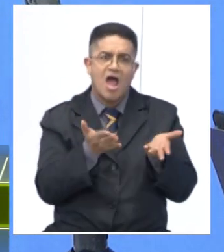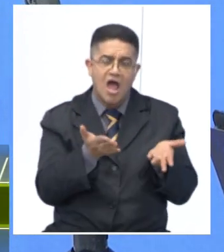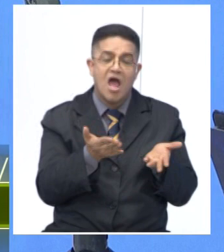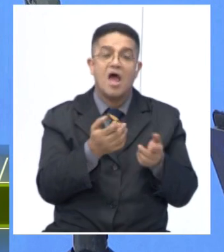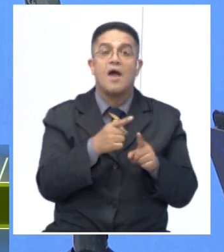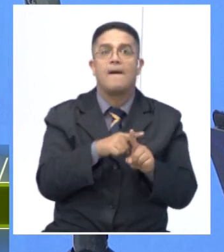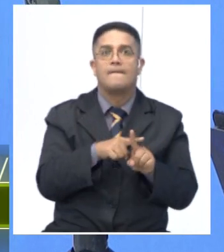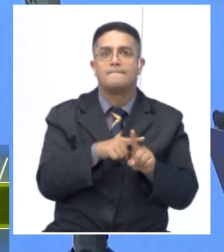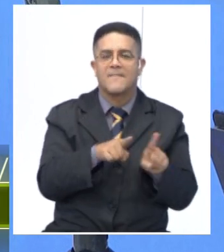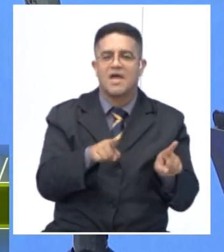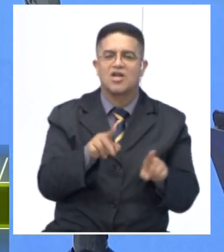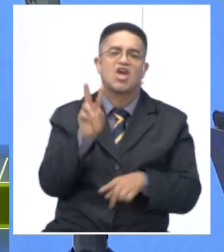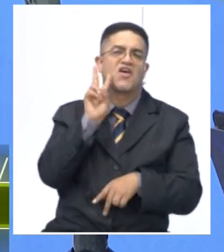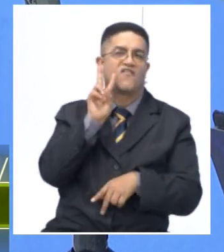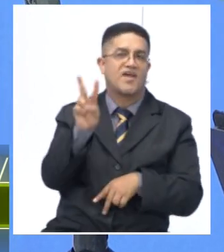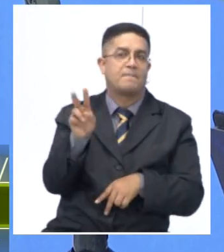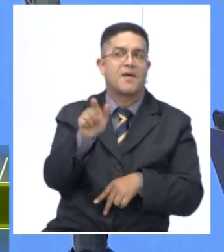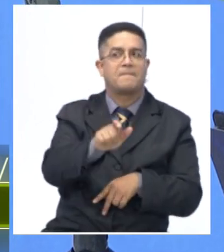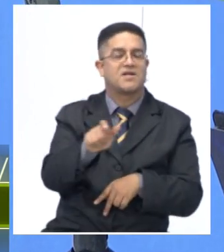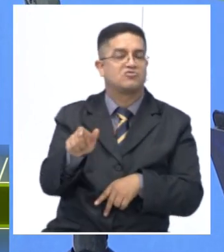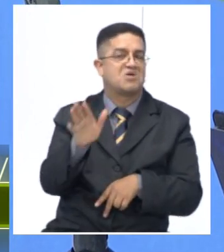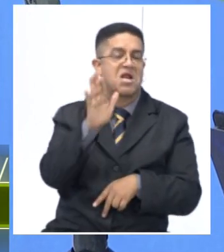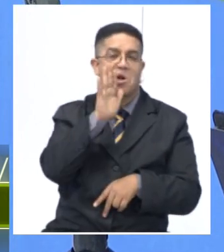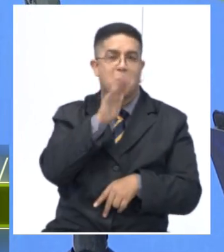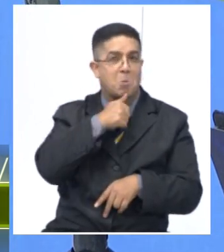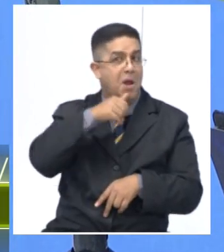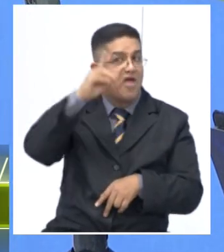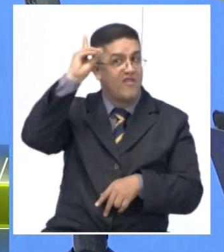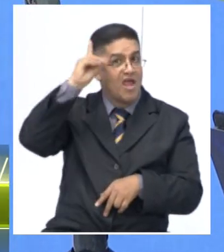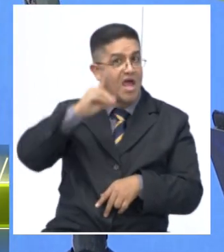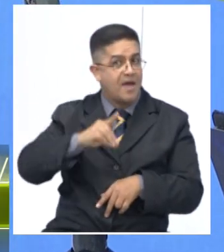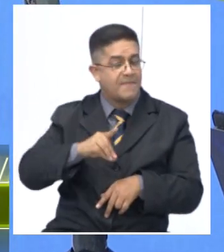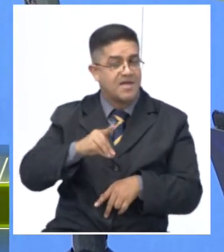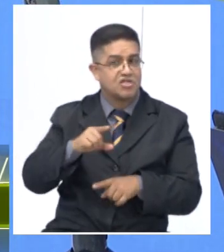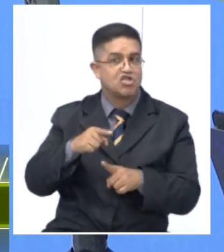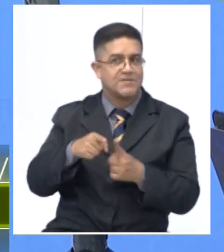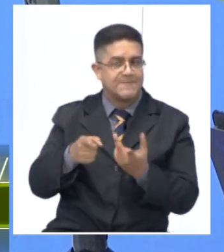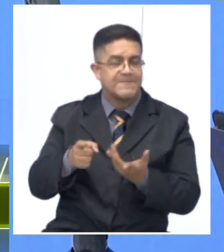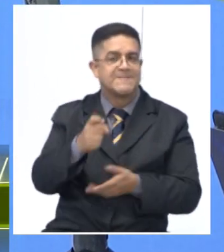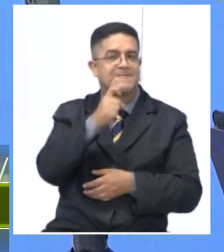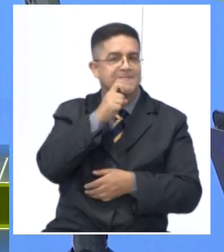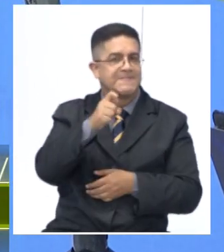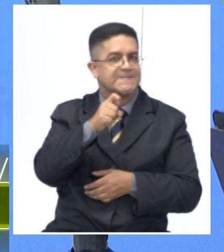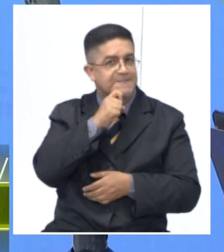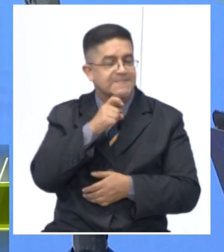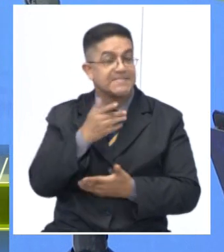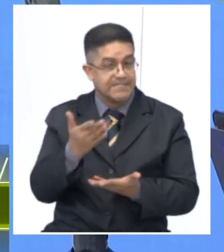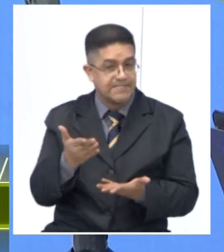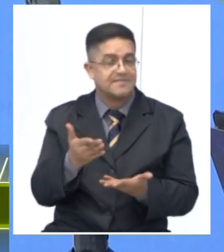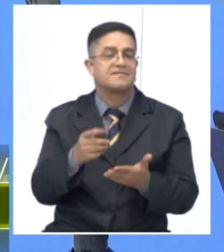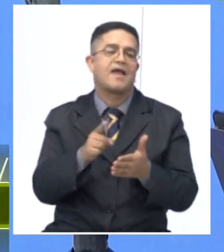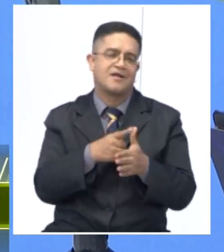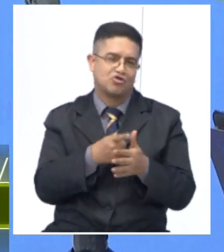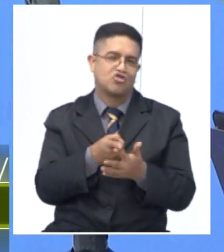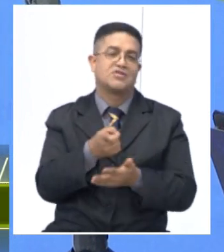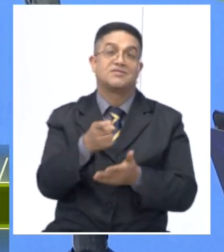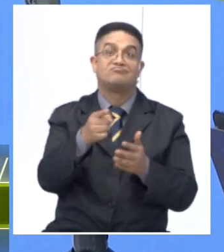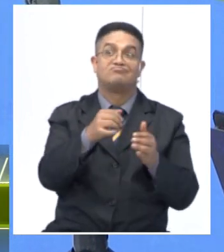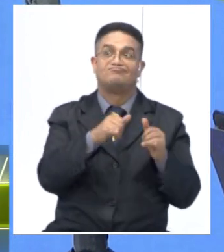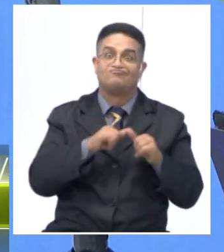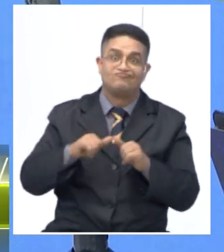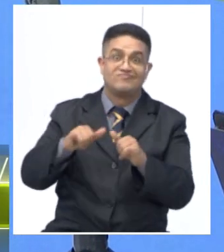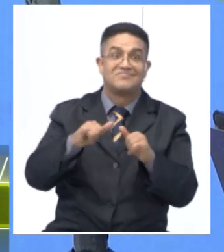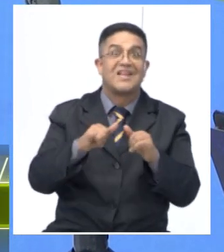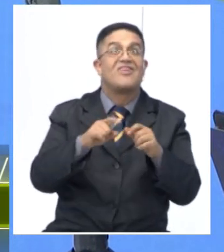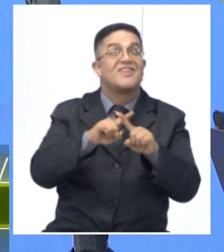vemos personas que no tienen ninguna condición o síndrome y les cuesta alcanzar las metas. Entonces, el mensaje es eso, todos somos diferentes pero